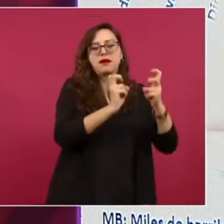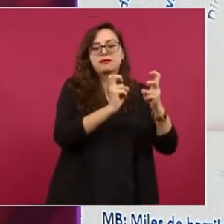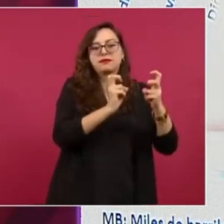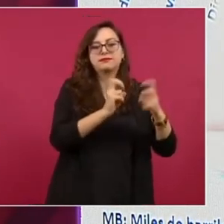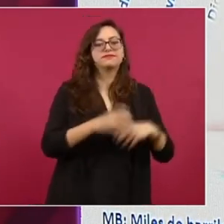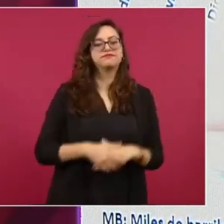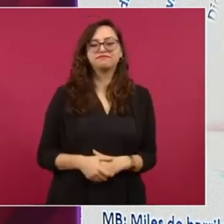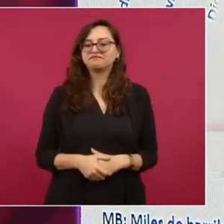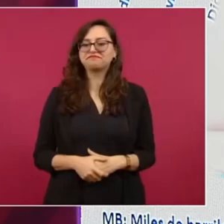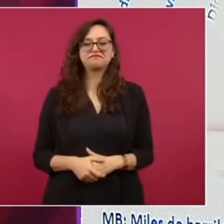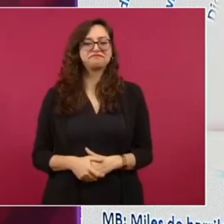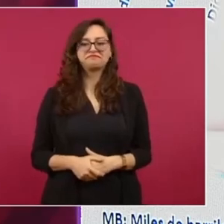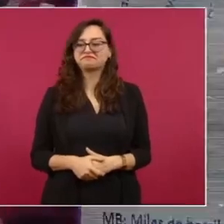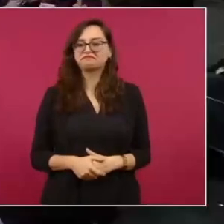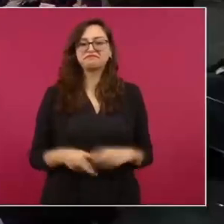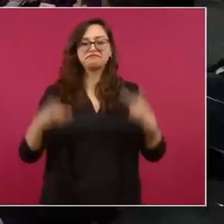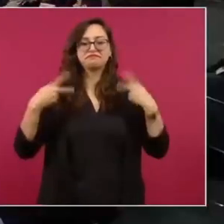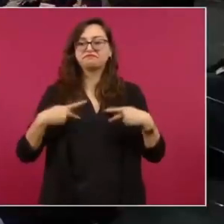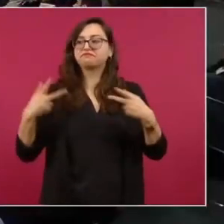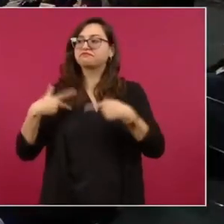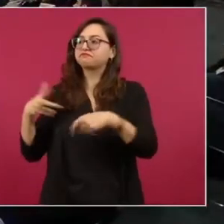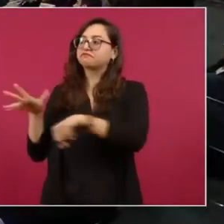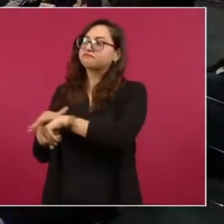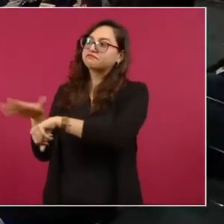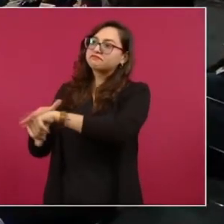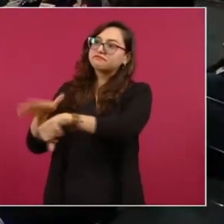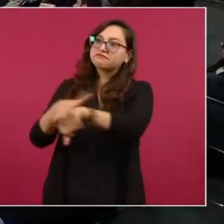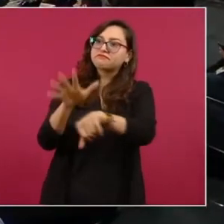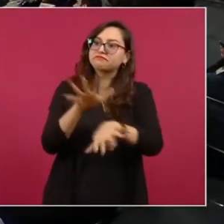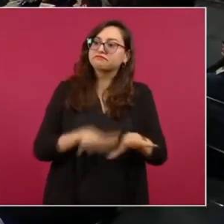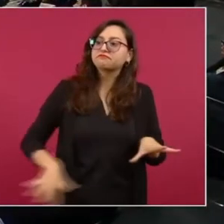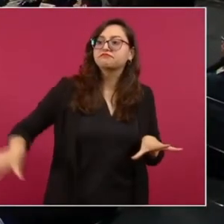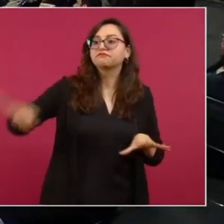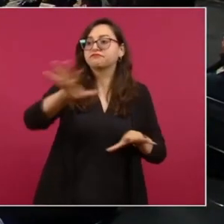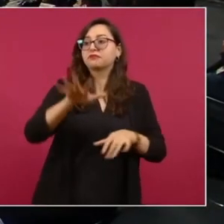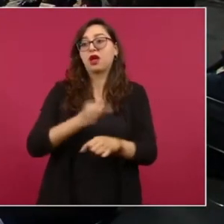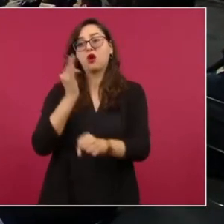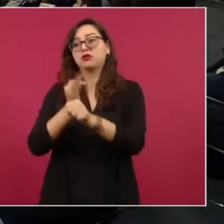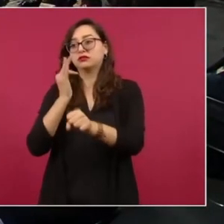y le dijimos, vamos a enfrentar esto, ayúdennos,